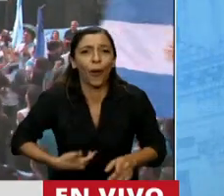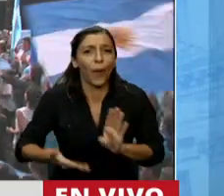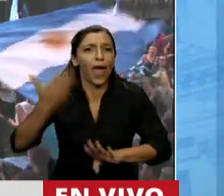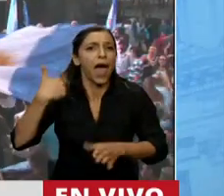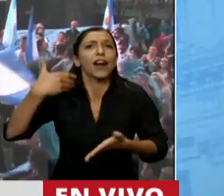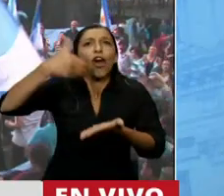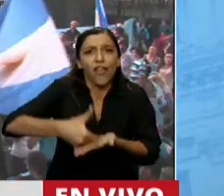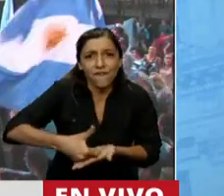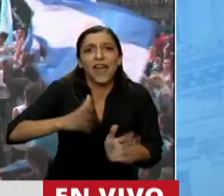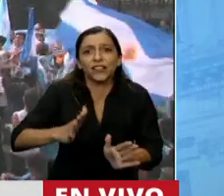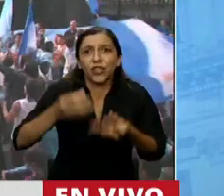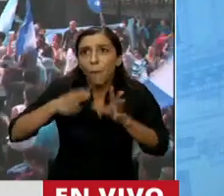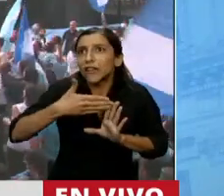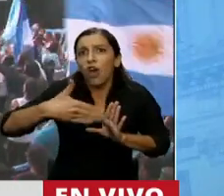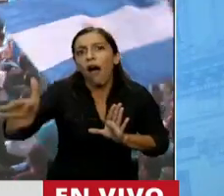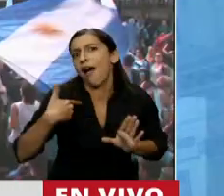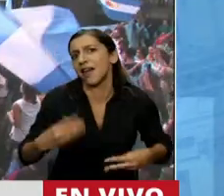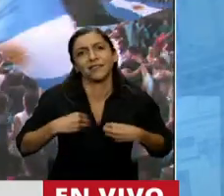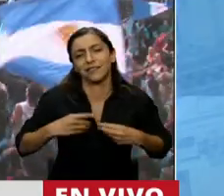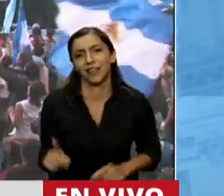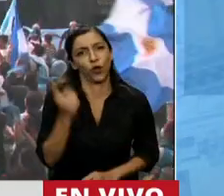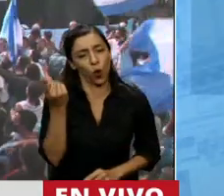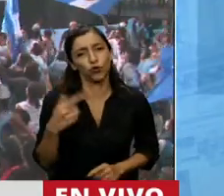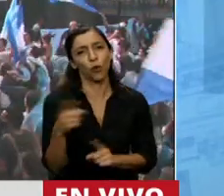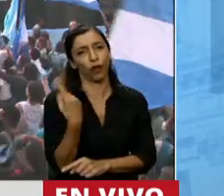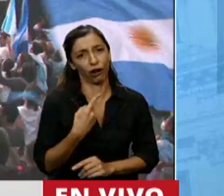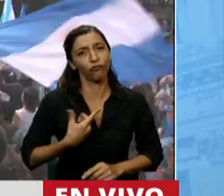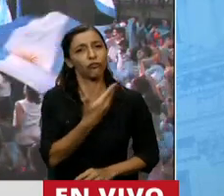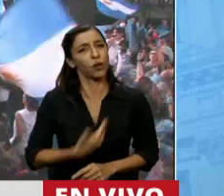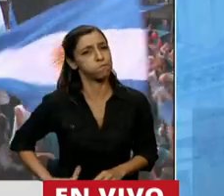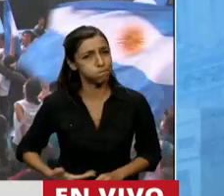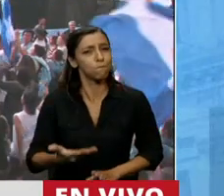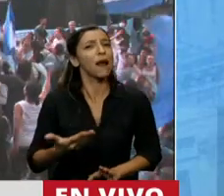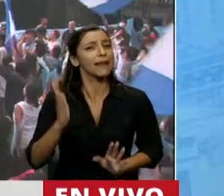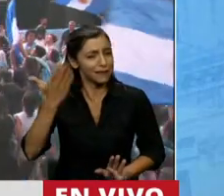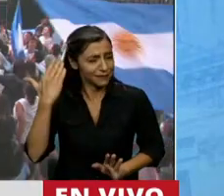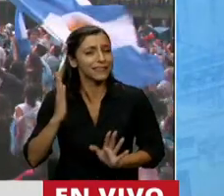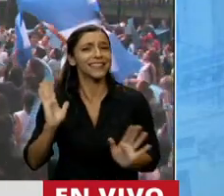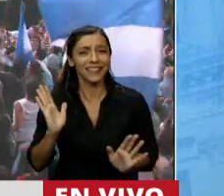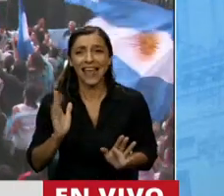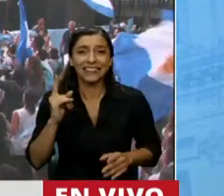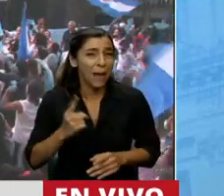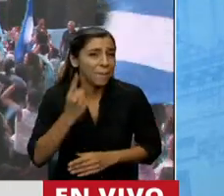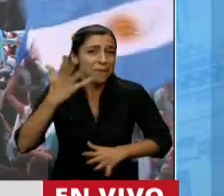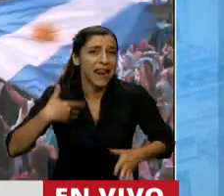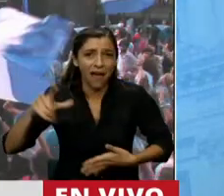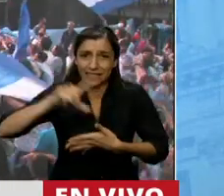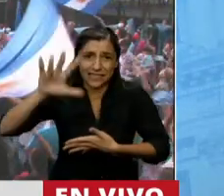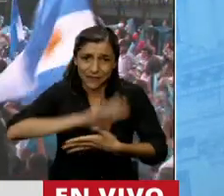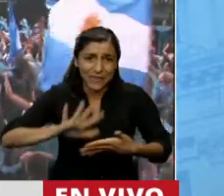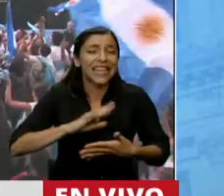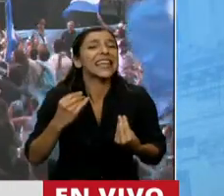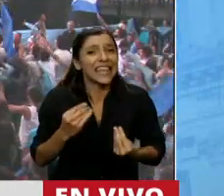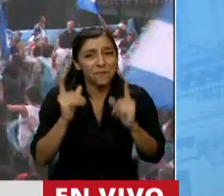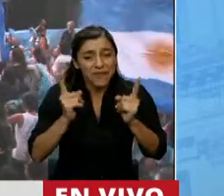siento enormemente orgullosa. Tuvimos un presidente que es inédito en América Latina que haya